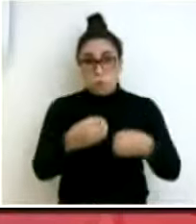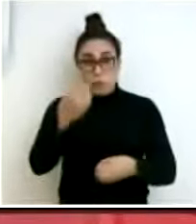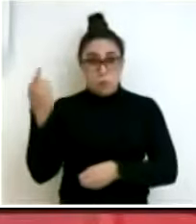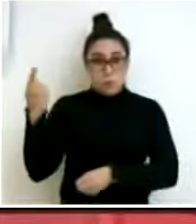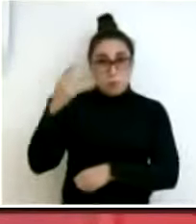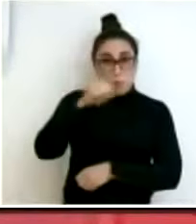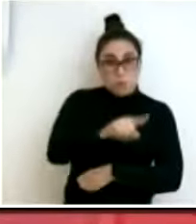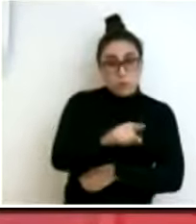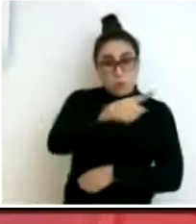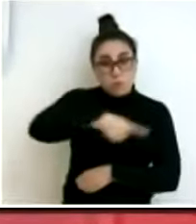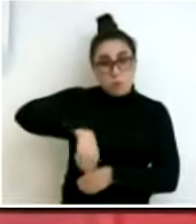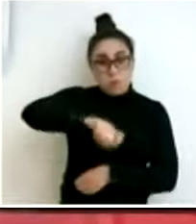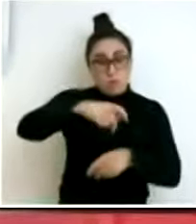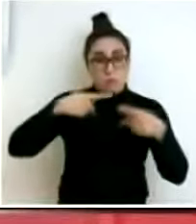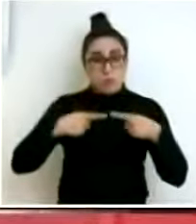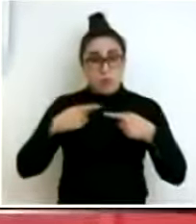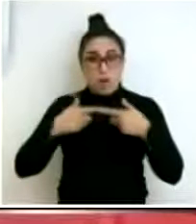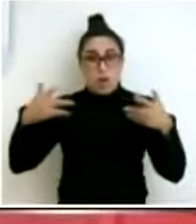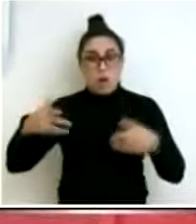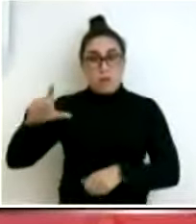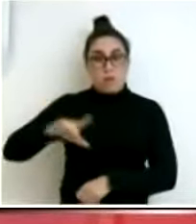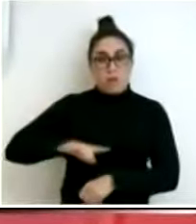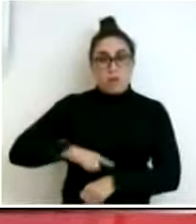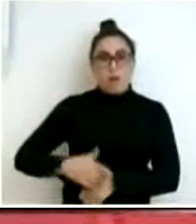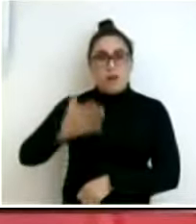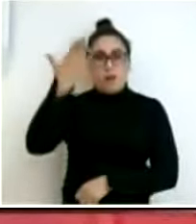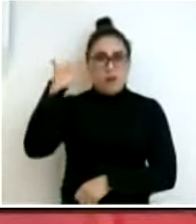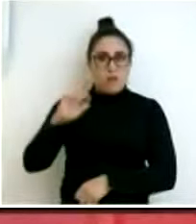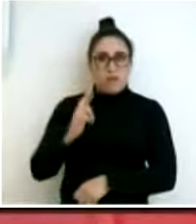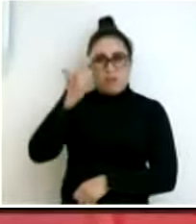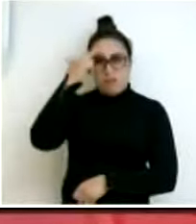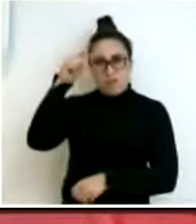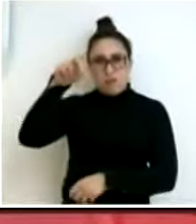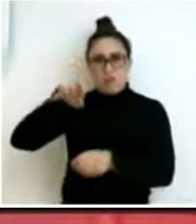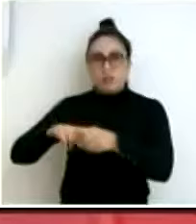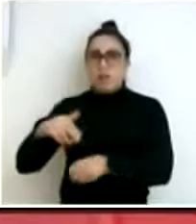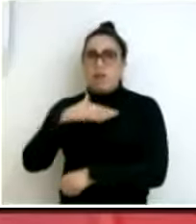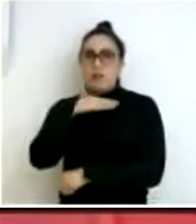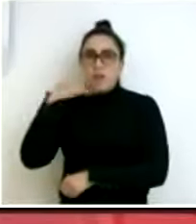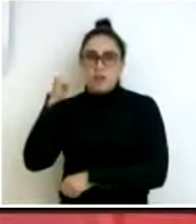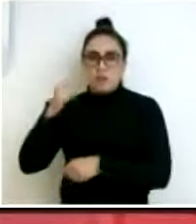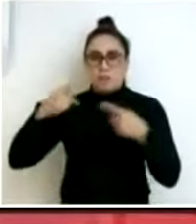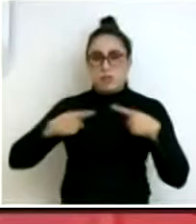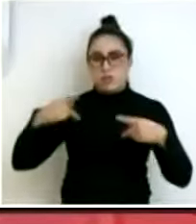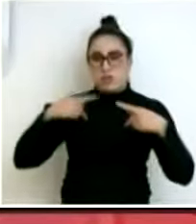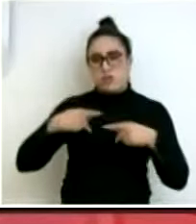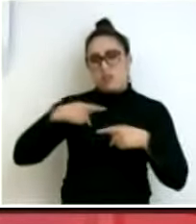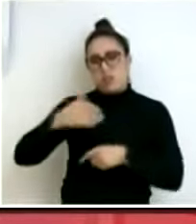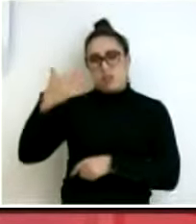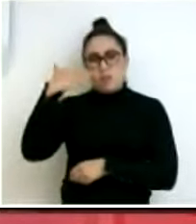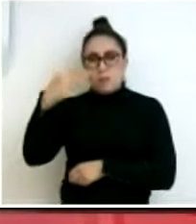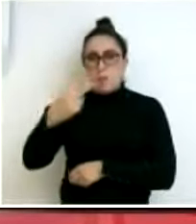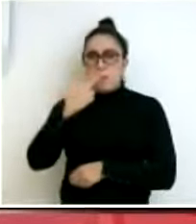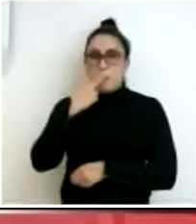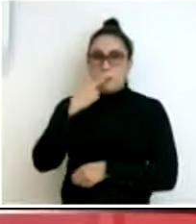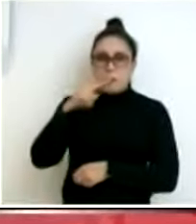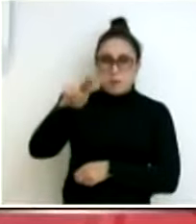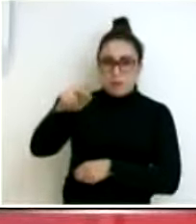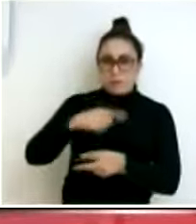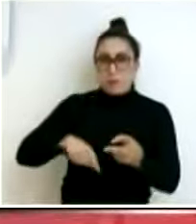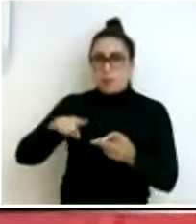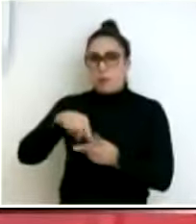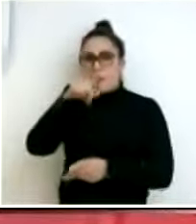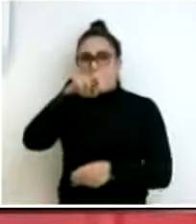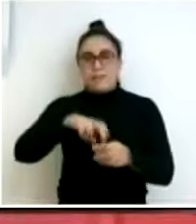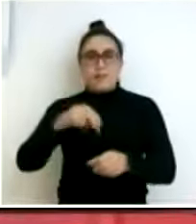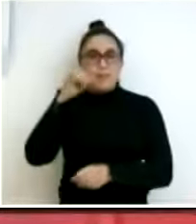del pueblo como los tuvo la Unión Soviética, la Alemania nazi o la Italia